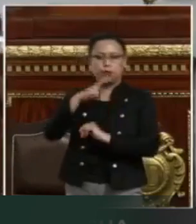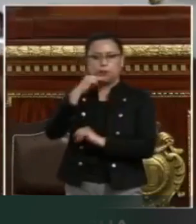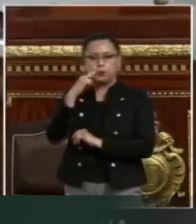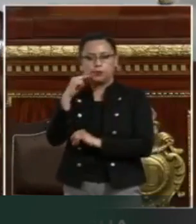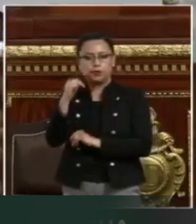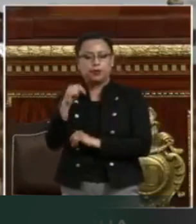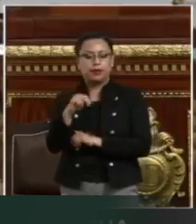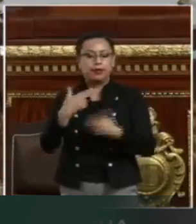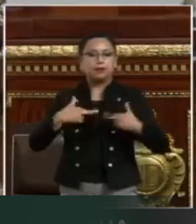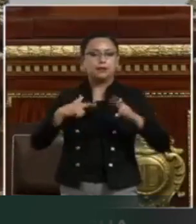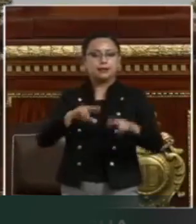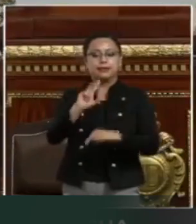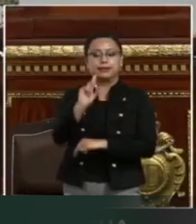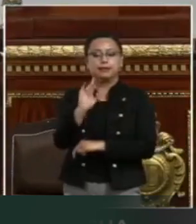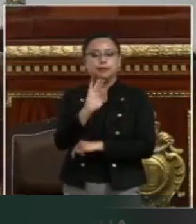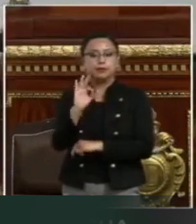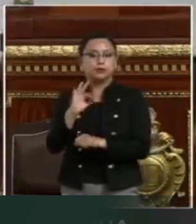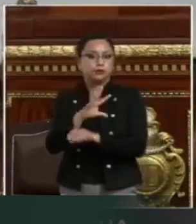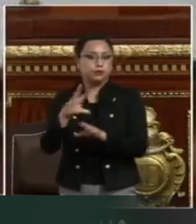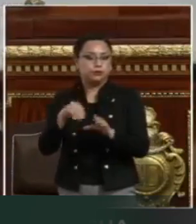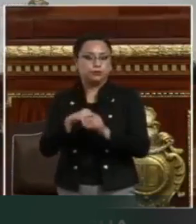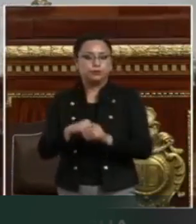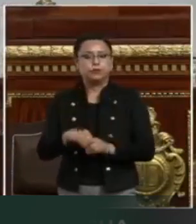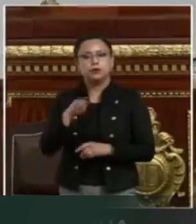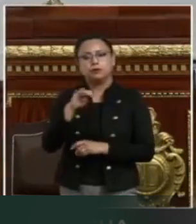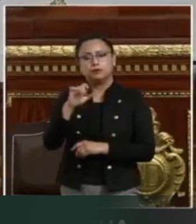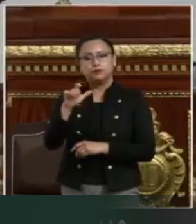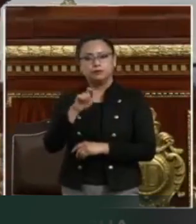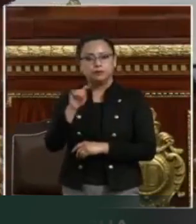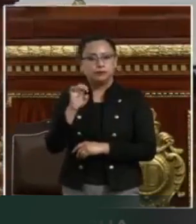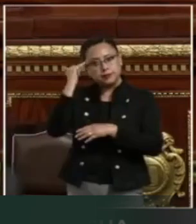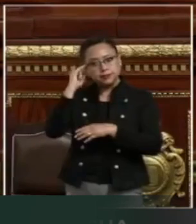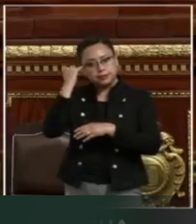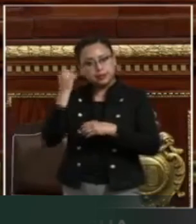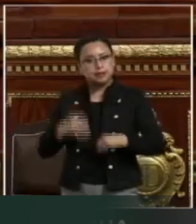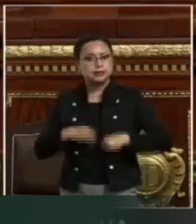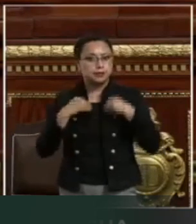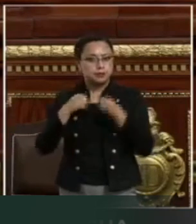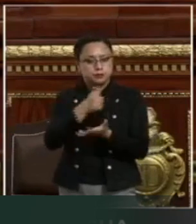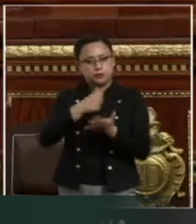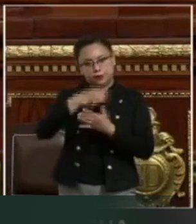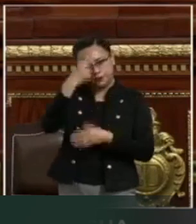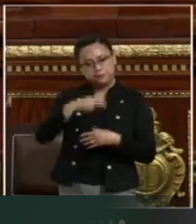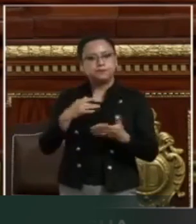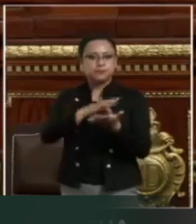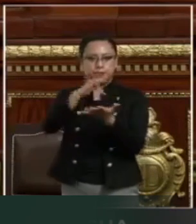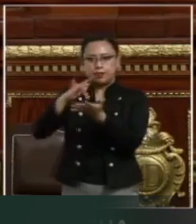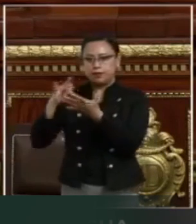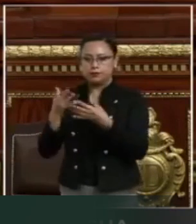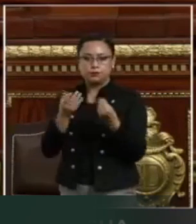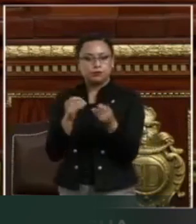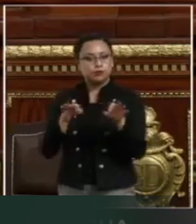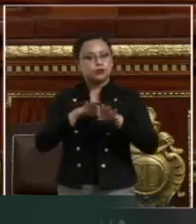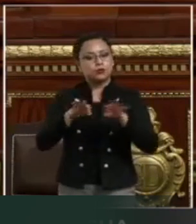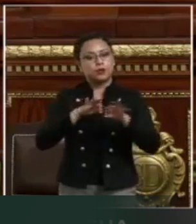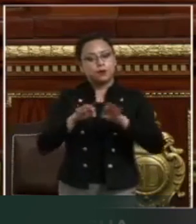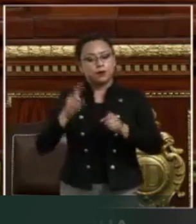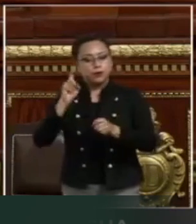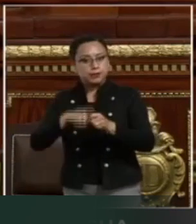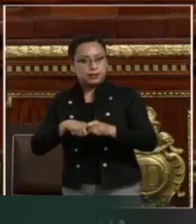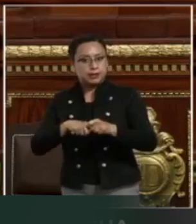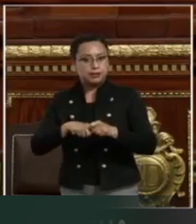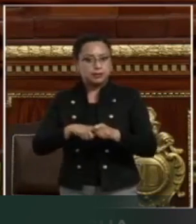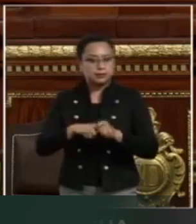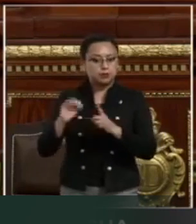de reconocer que los órganos de protección son un derecho de cada mujer y niña, al mismo tiempo que se incorpora el principio de buena fe de